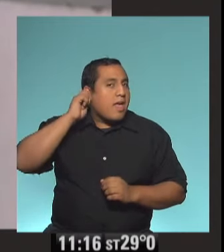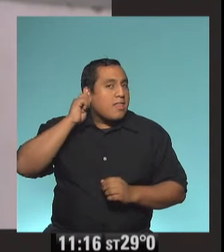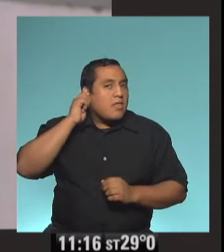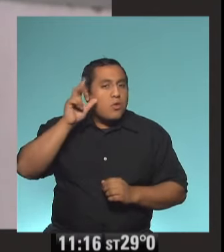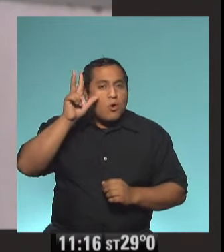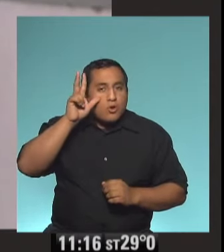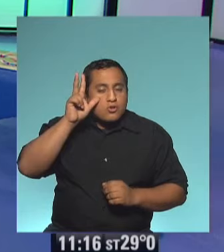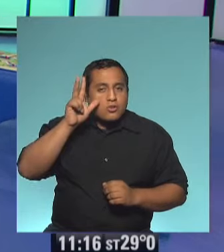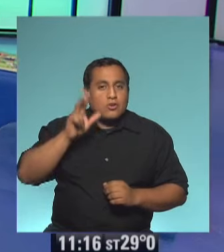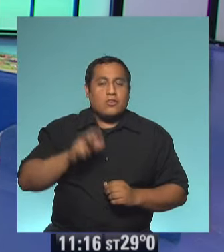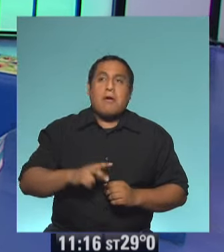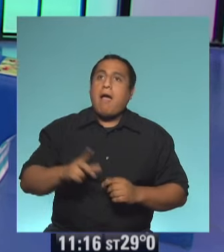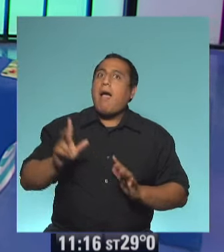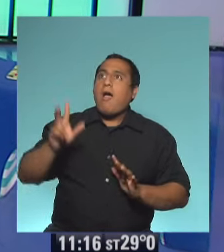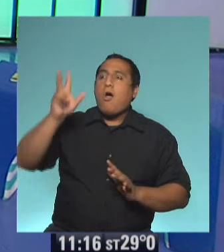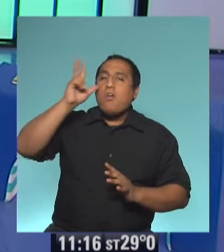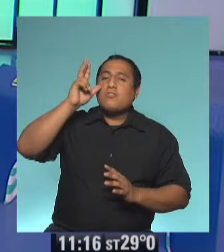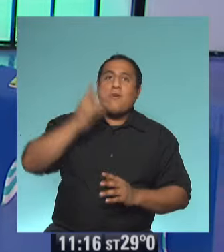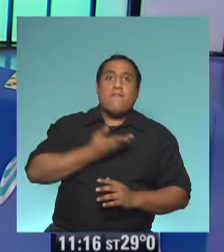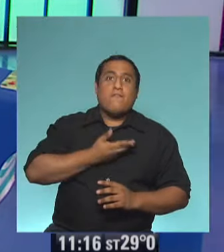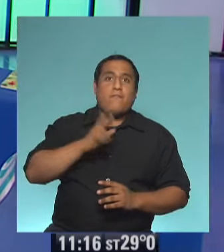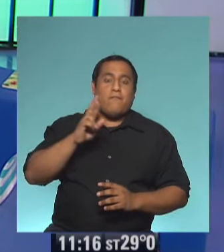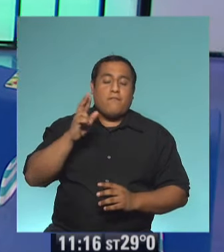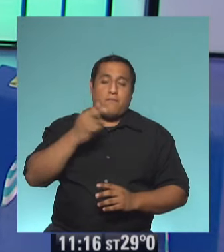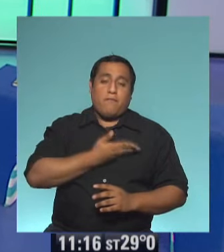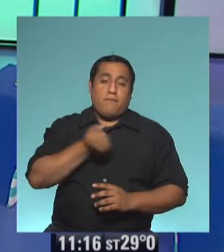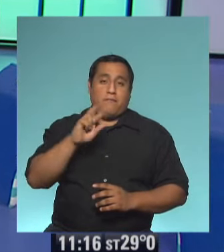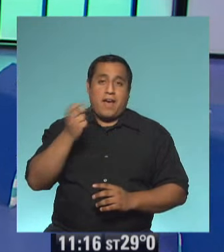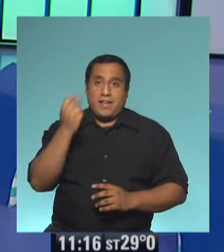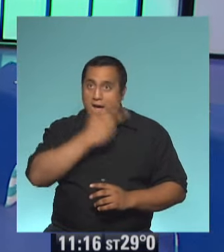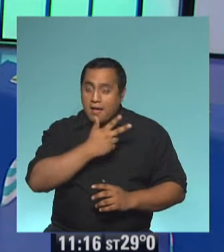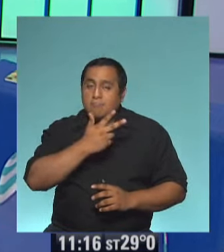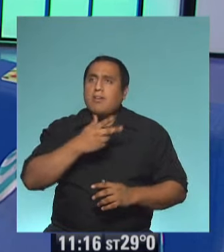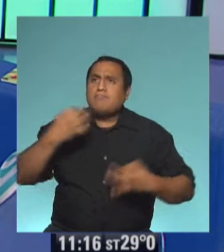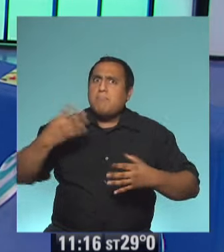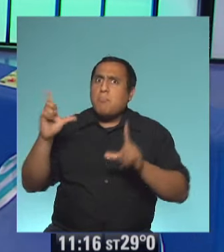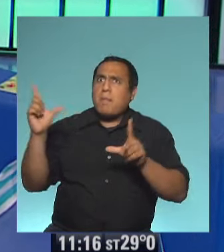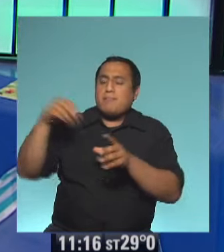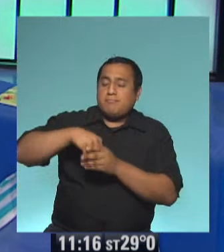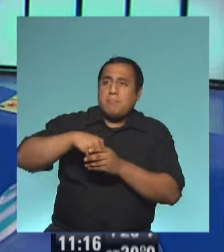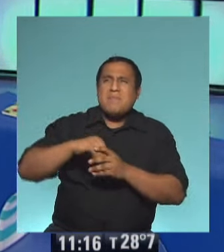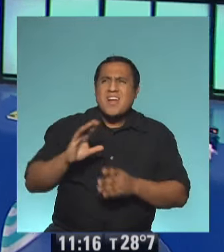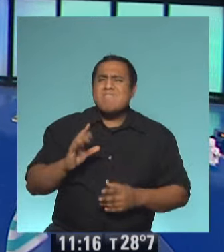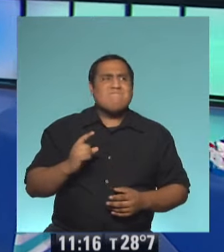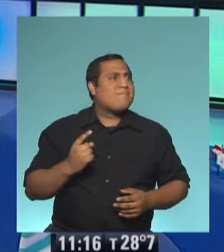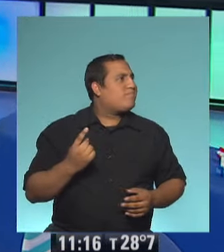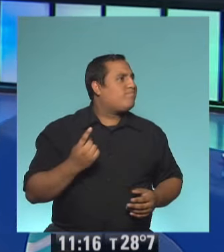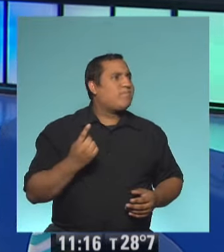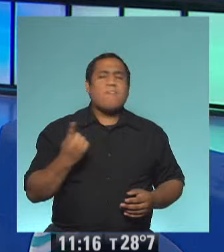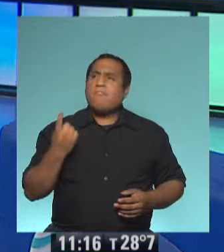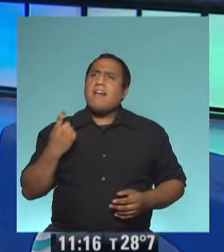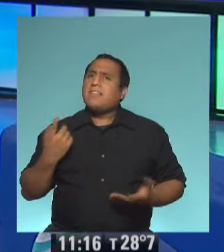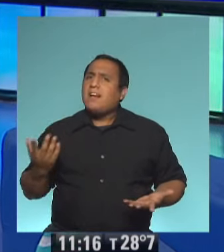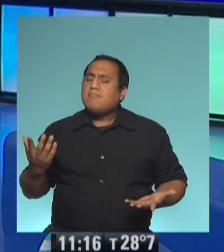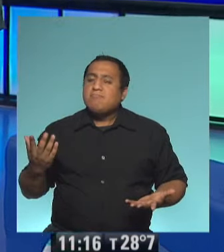8 años. 8 años. Fara. Bueno, Fara, qué lindo que estés en el programa. Y me parece que nos está faltando alguien, ¿no es cierto? Sí,